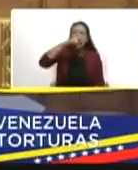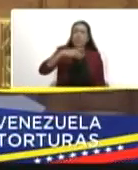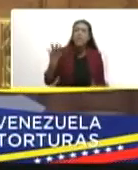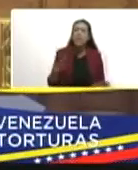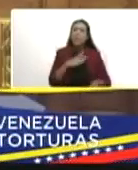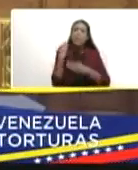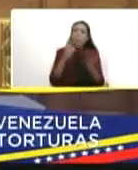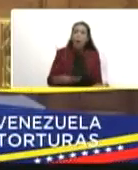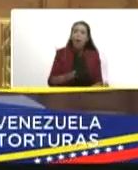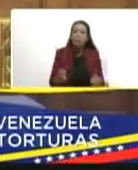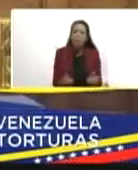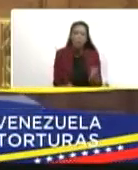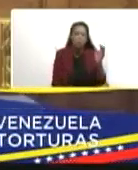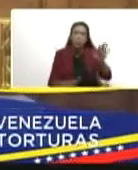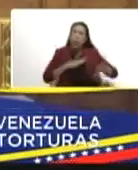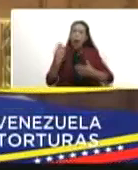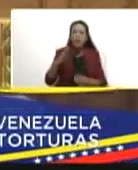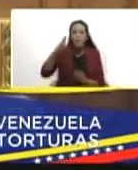genocidio